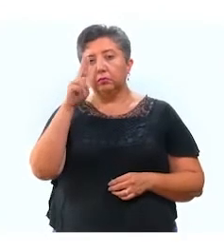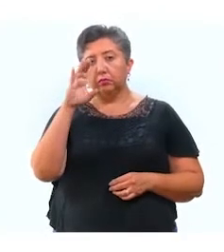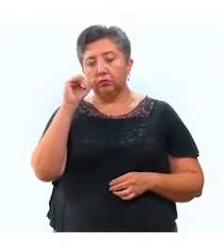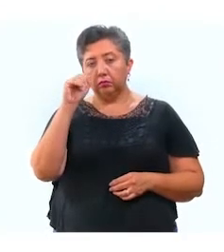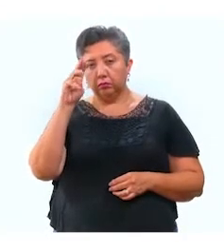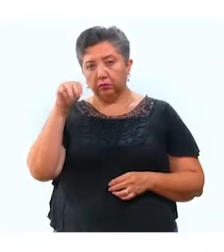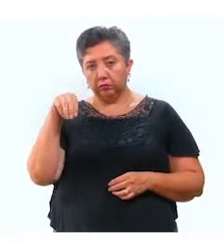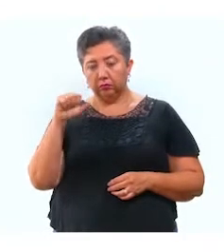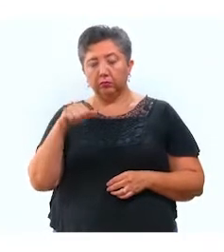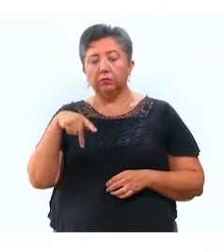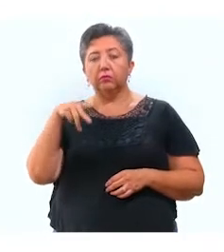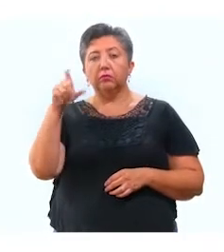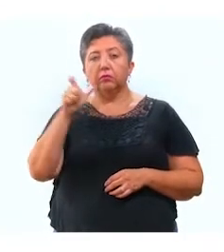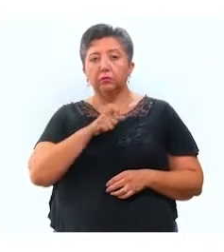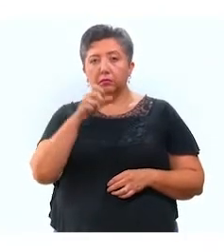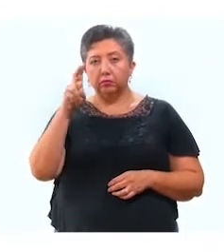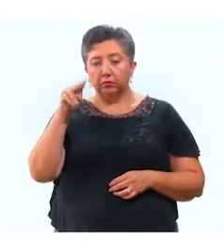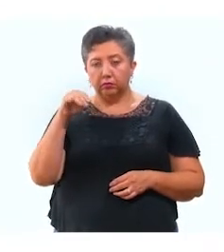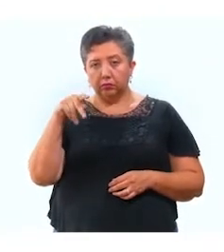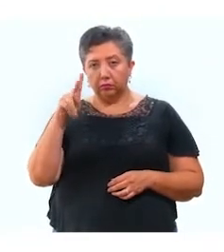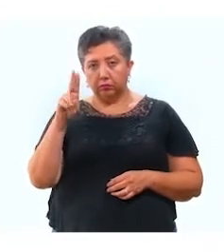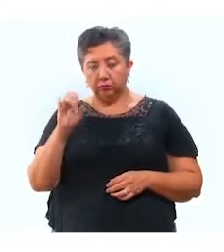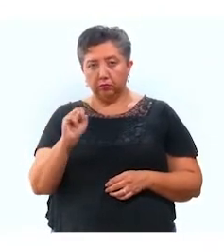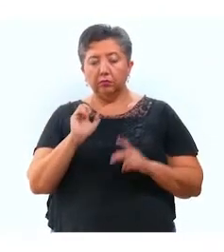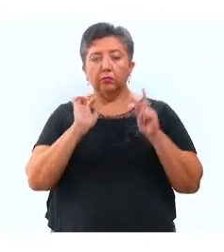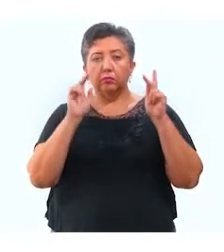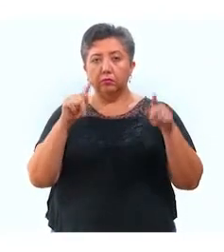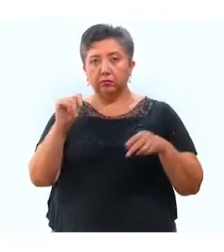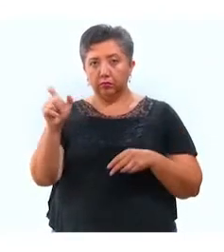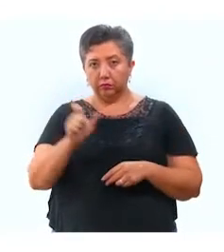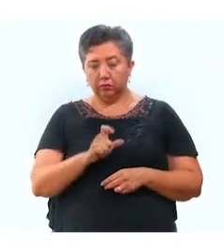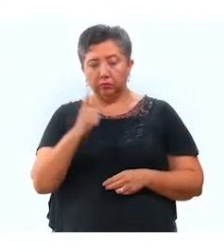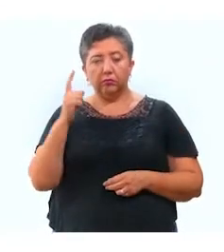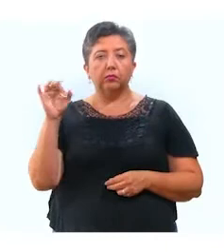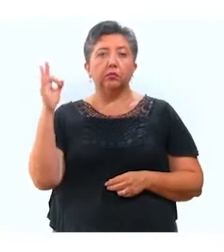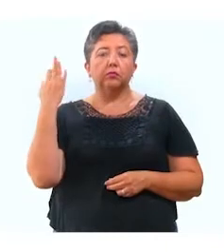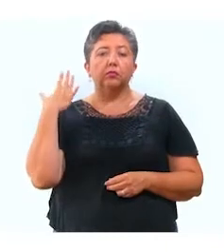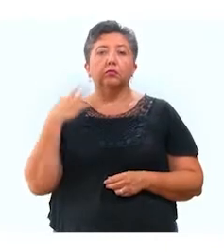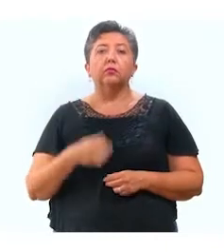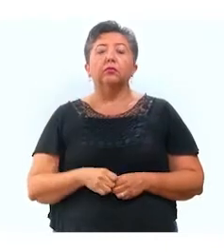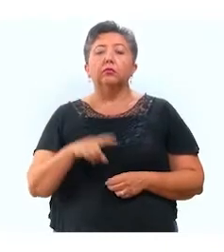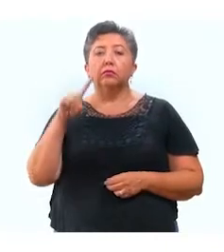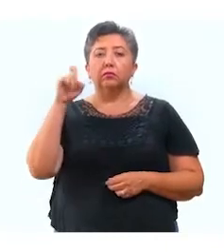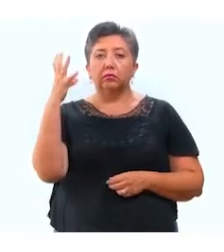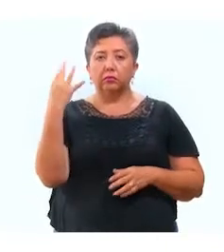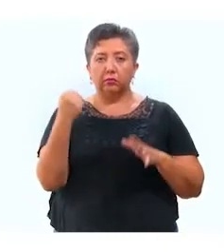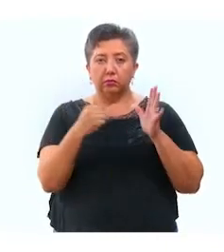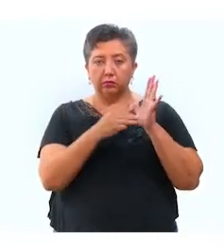Junucmá, Quinchil, Maxcanú, Progreso y Tecash, 1 foráneo. De los